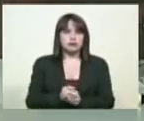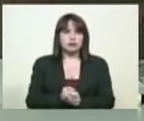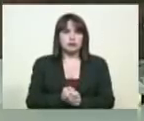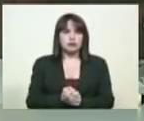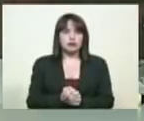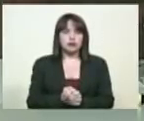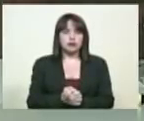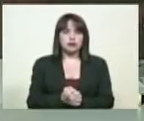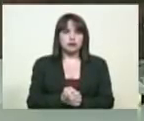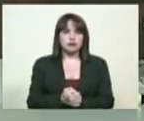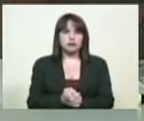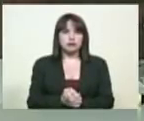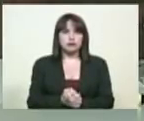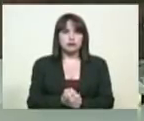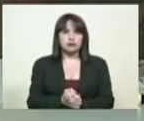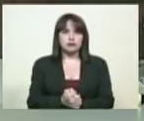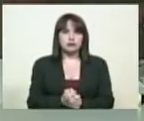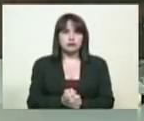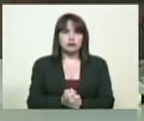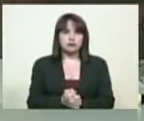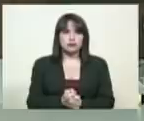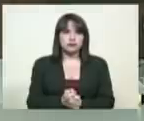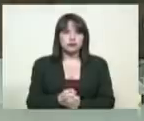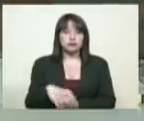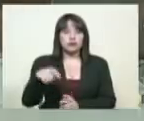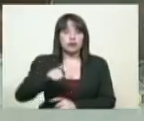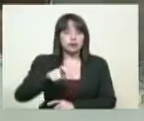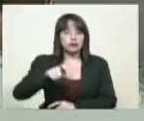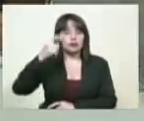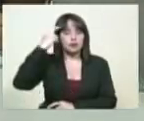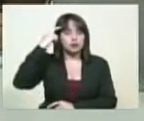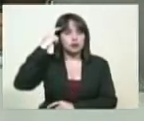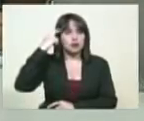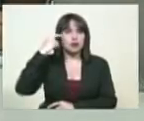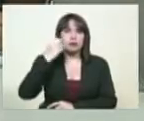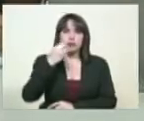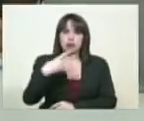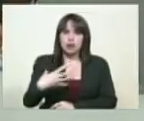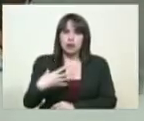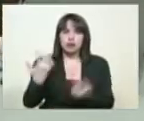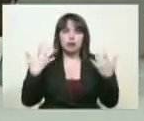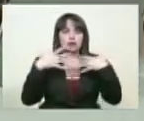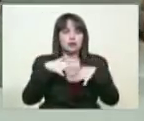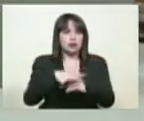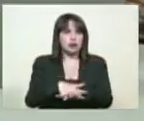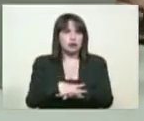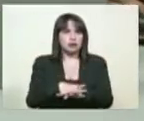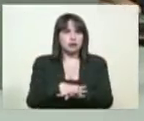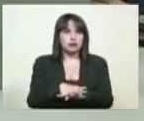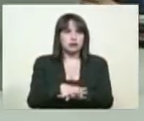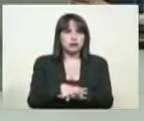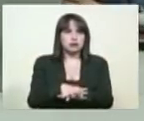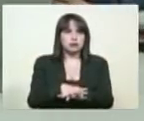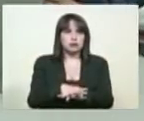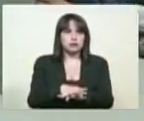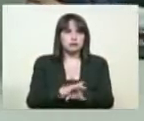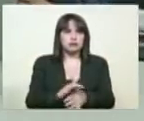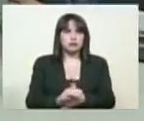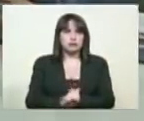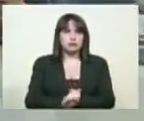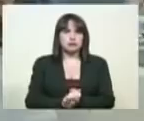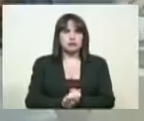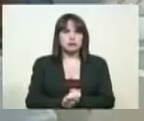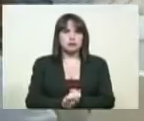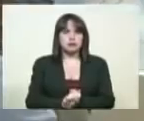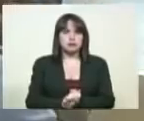regiones necesitamos saber bien para integrar integrar